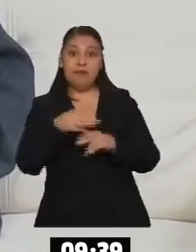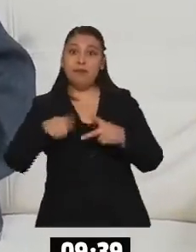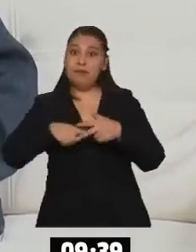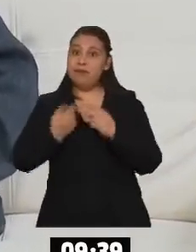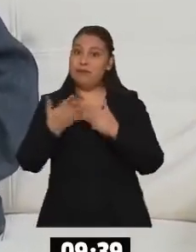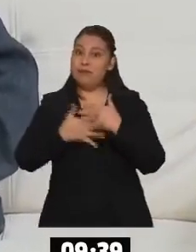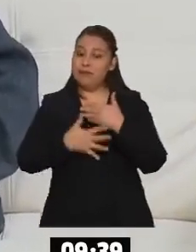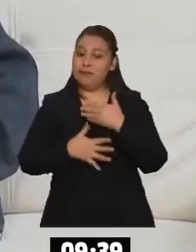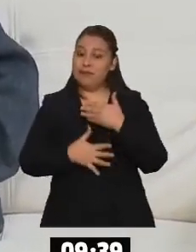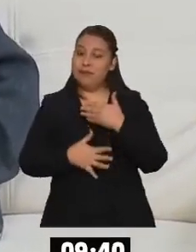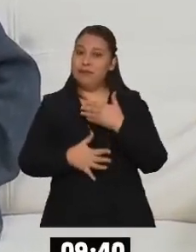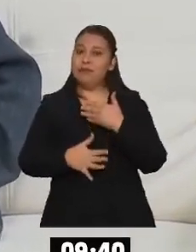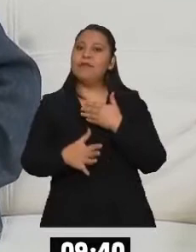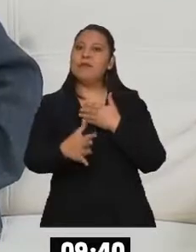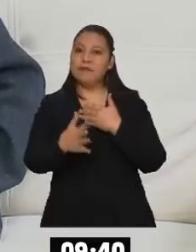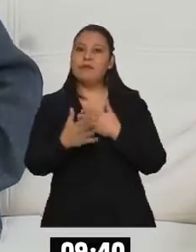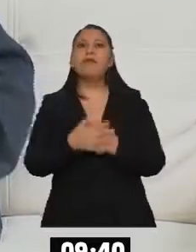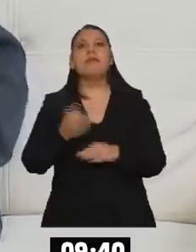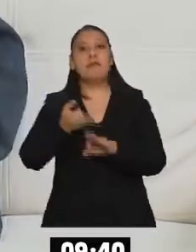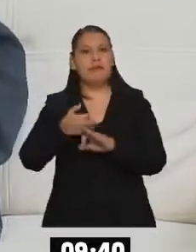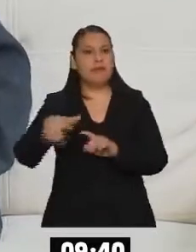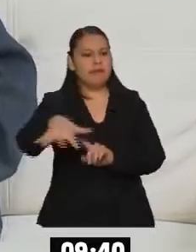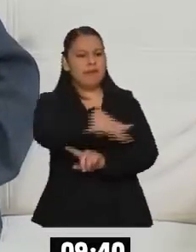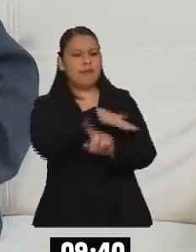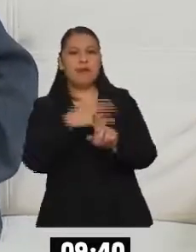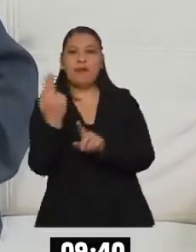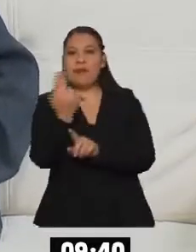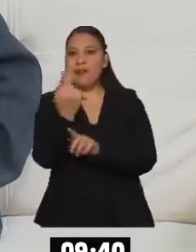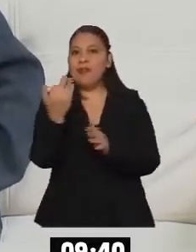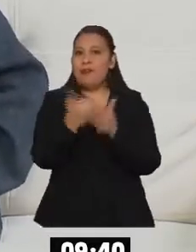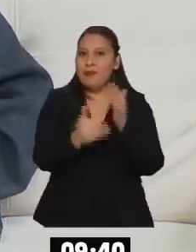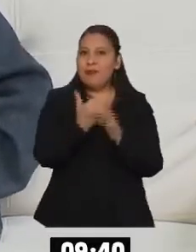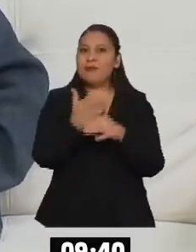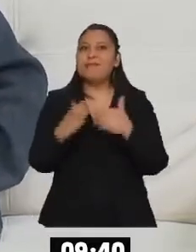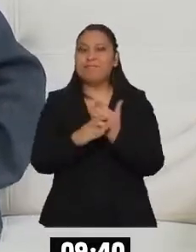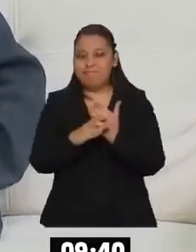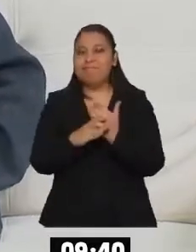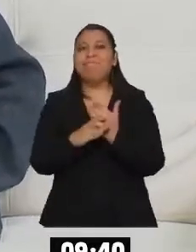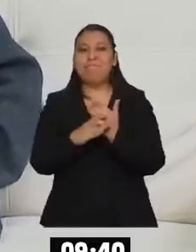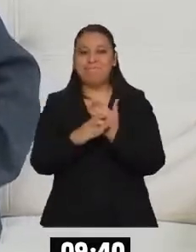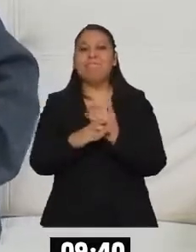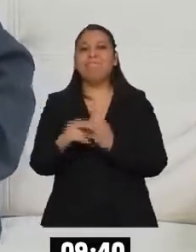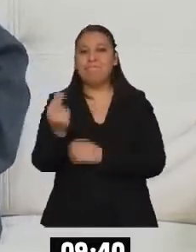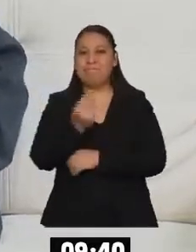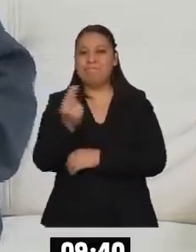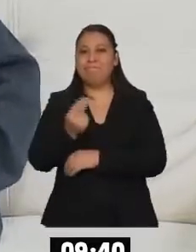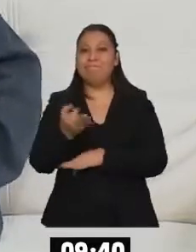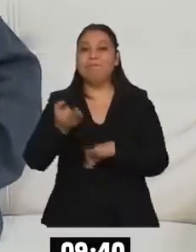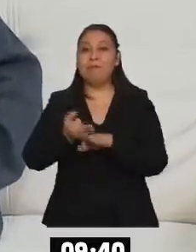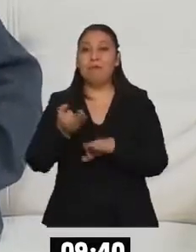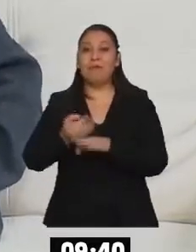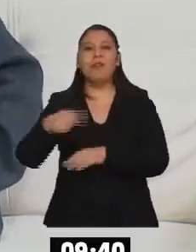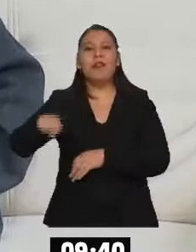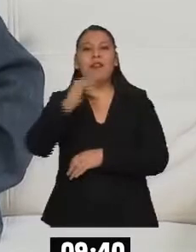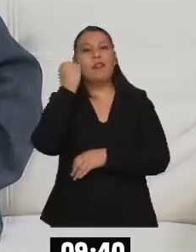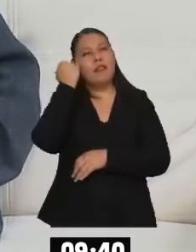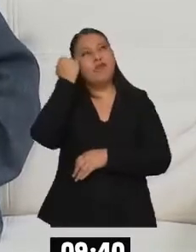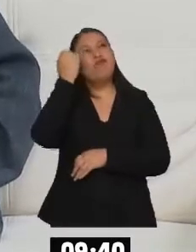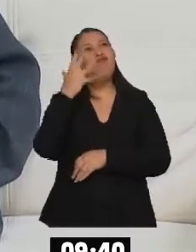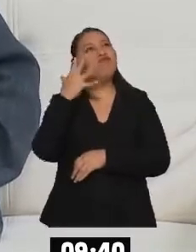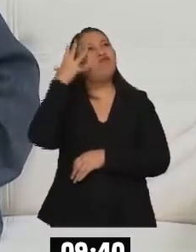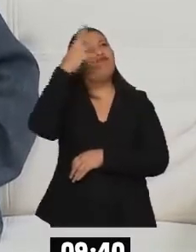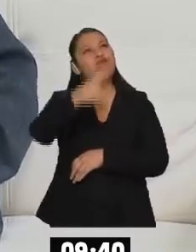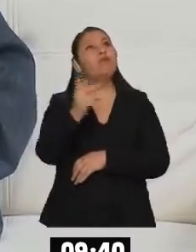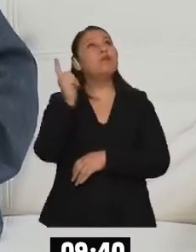mucho se vuelve goce necesidades exactamente mi fer se vuelve presente cuando la utopía la tomamos y la